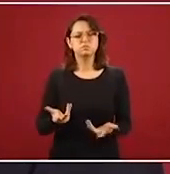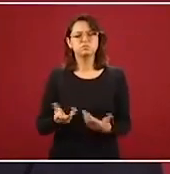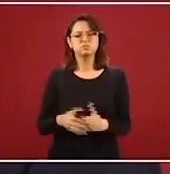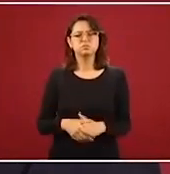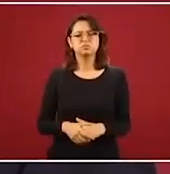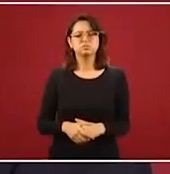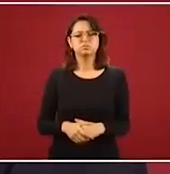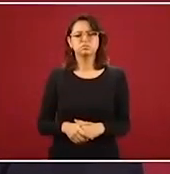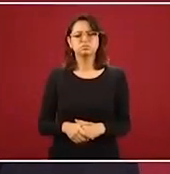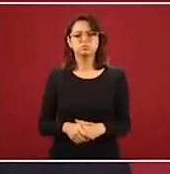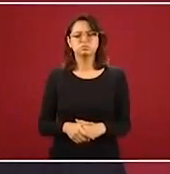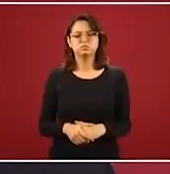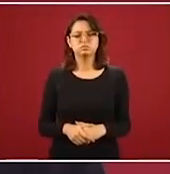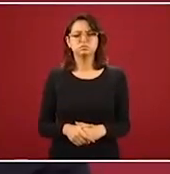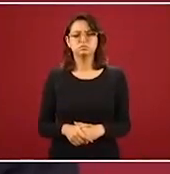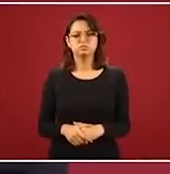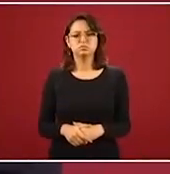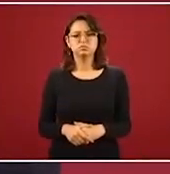ayudar en